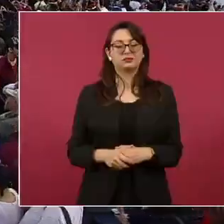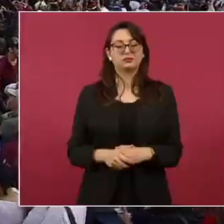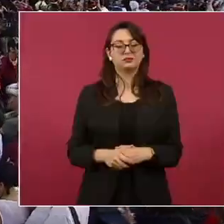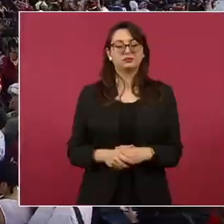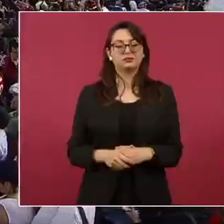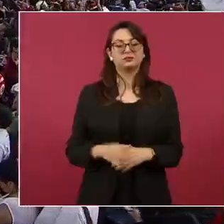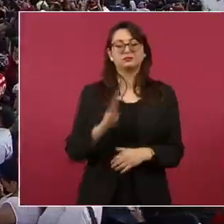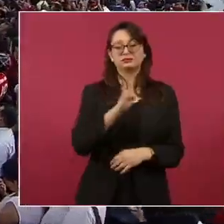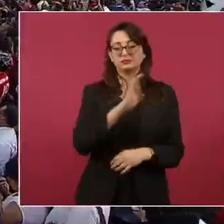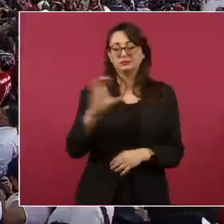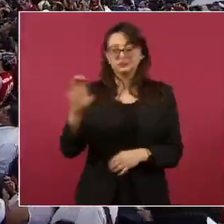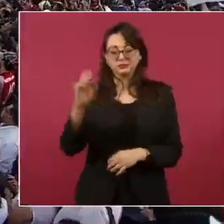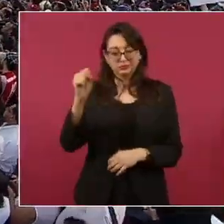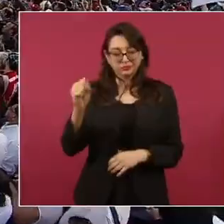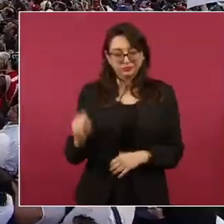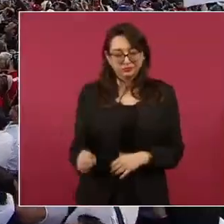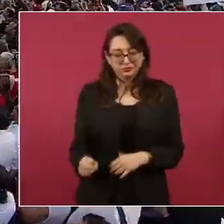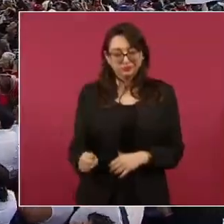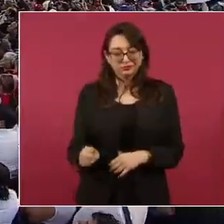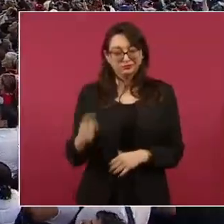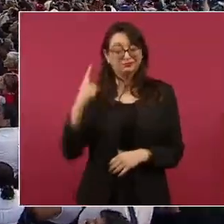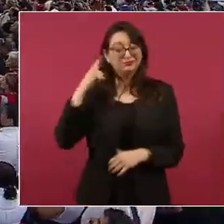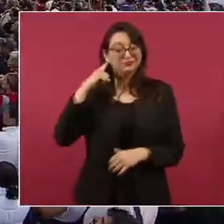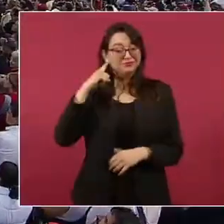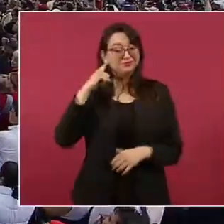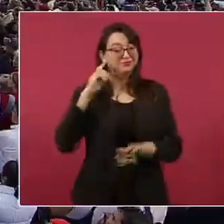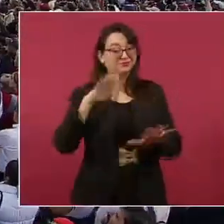de Baja California Sur,